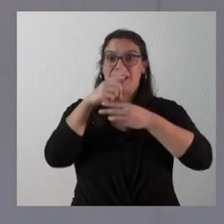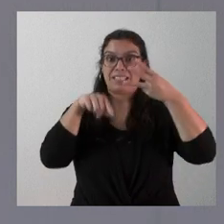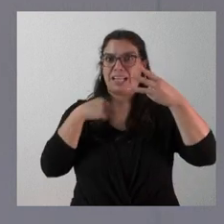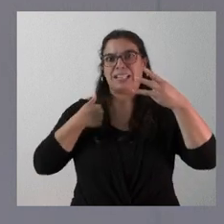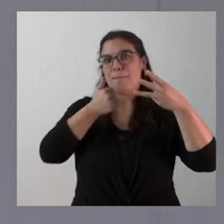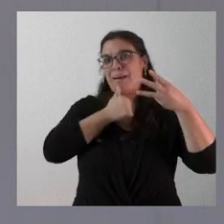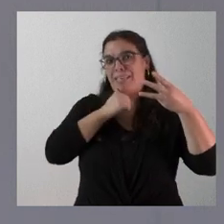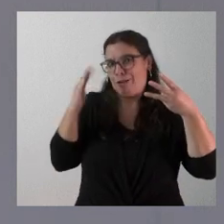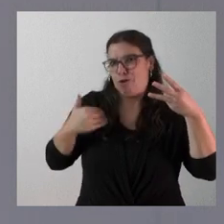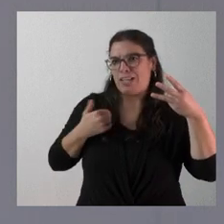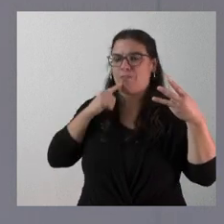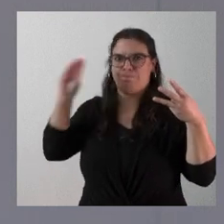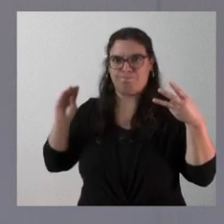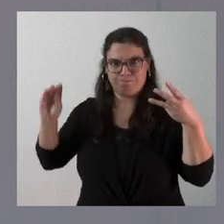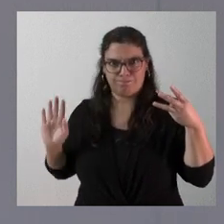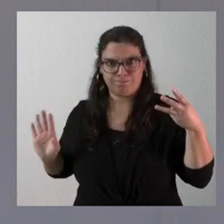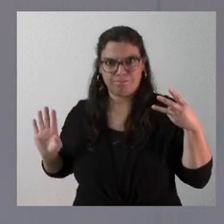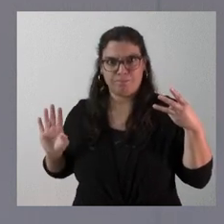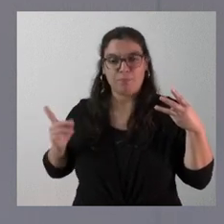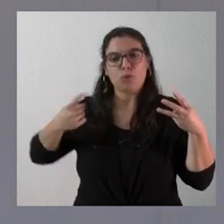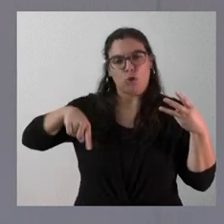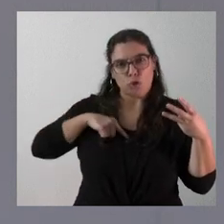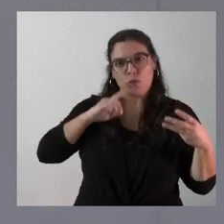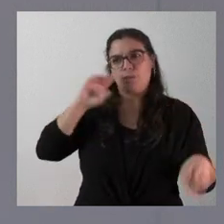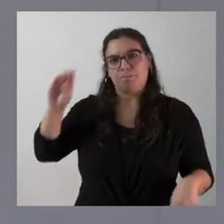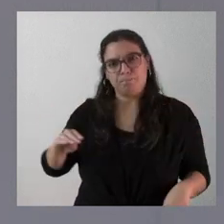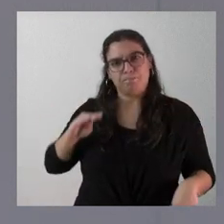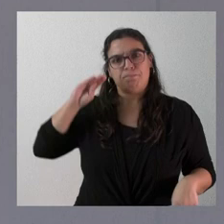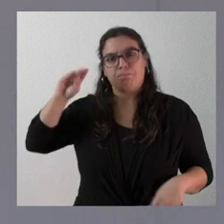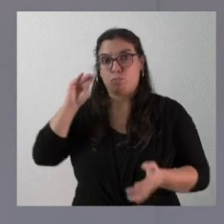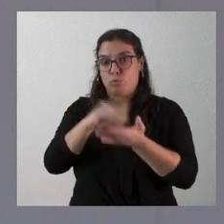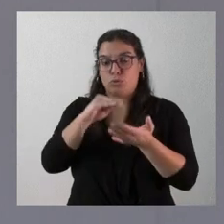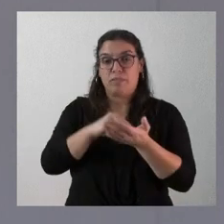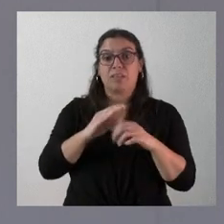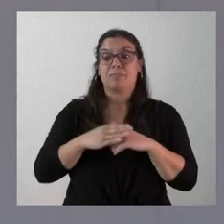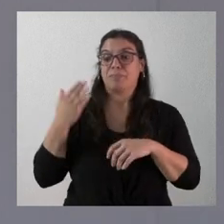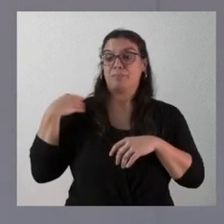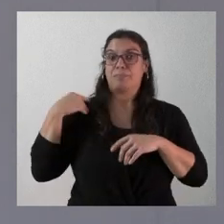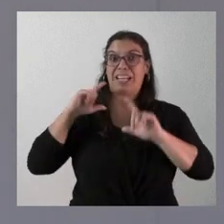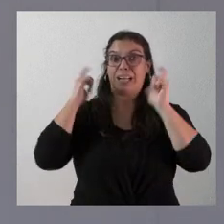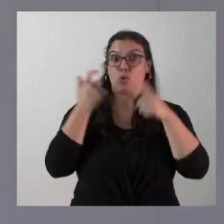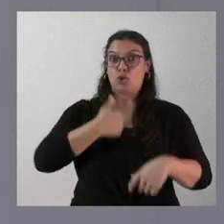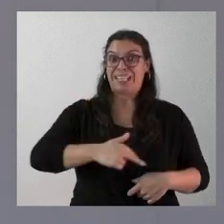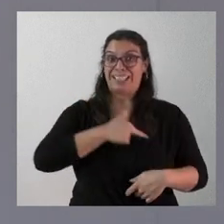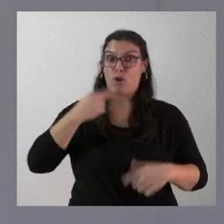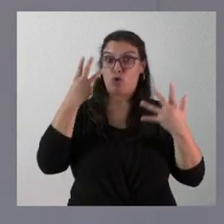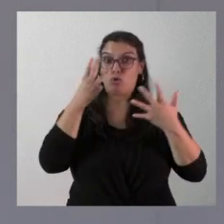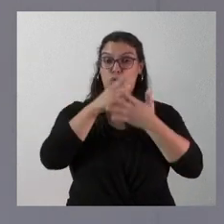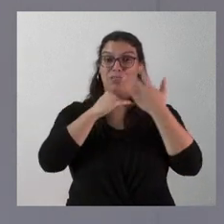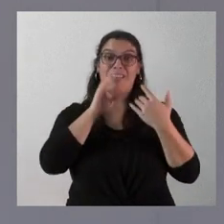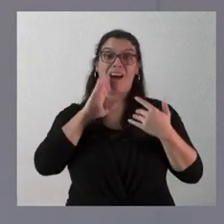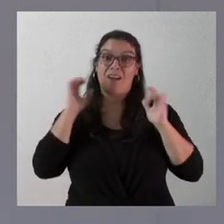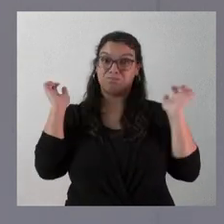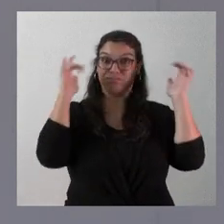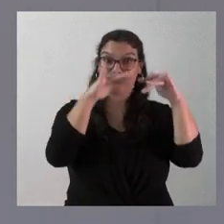la paciencia Nosotros hemos reunido muchas veces la reunión de Santiago de Compostela fue el año pasado hay que